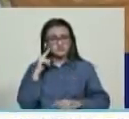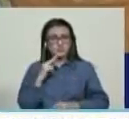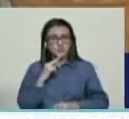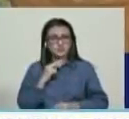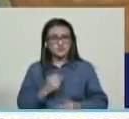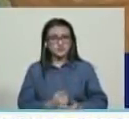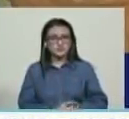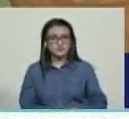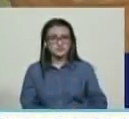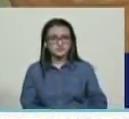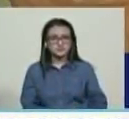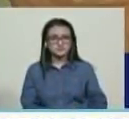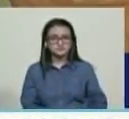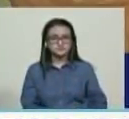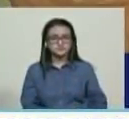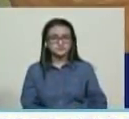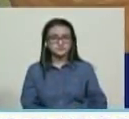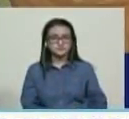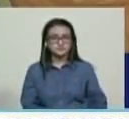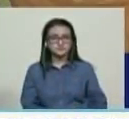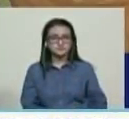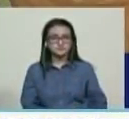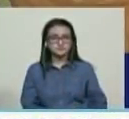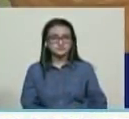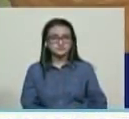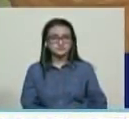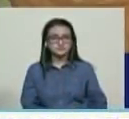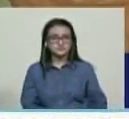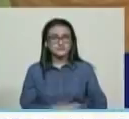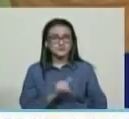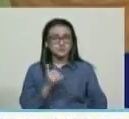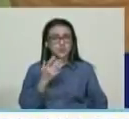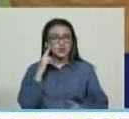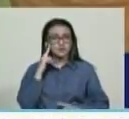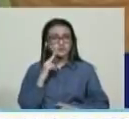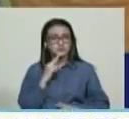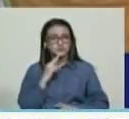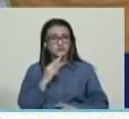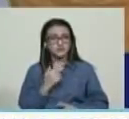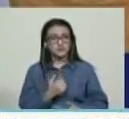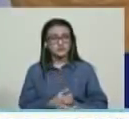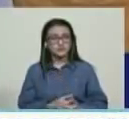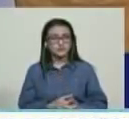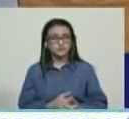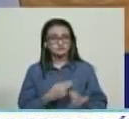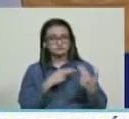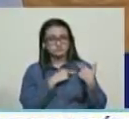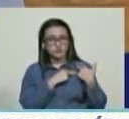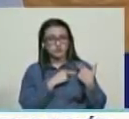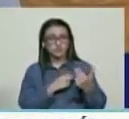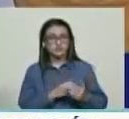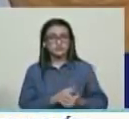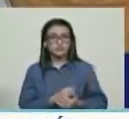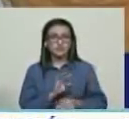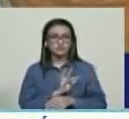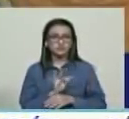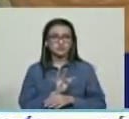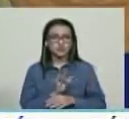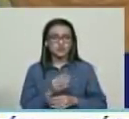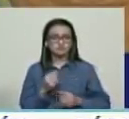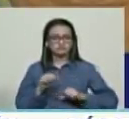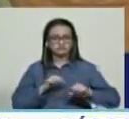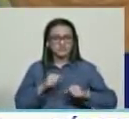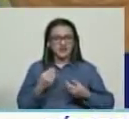claro, tenía nuestro libertador su rol, su función, lo que le tocaba